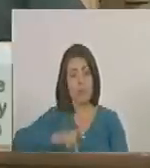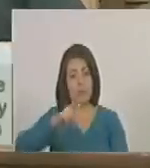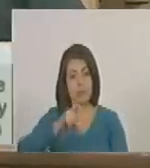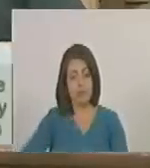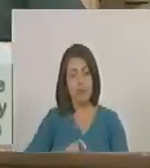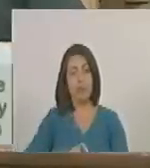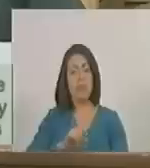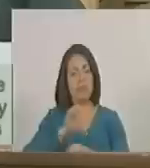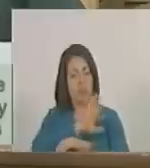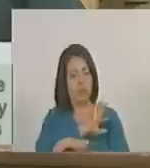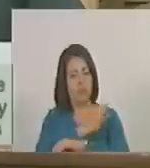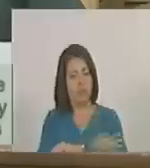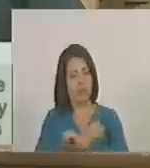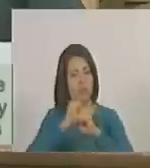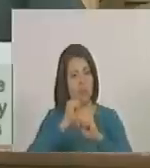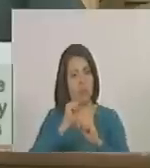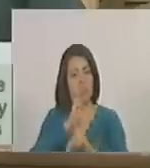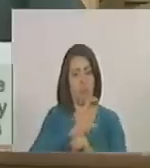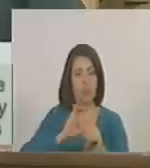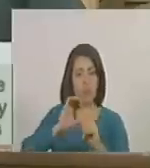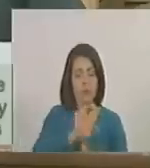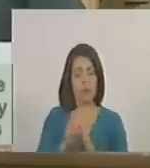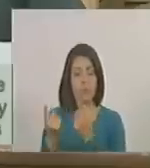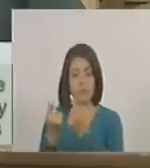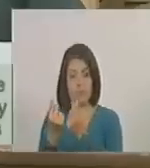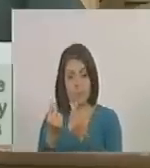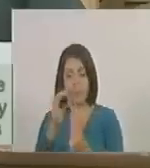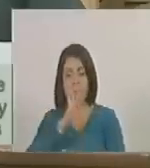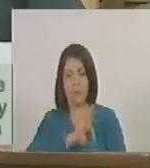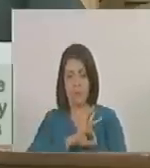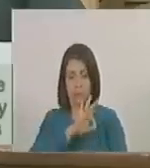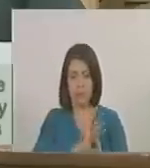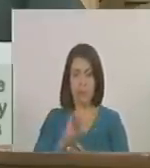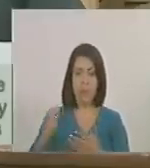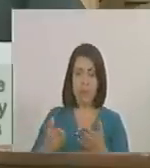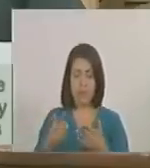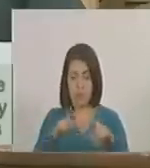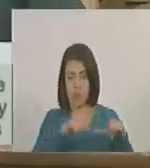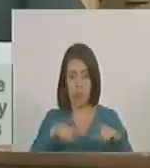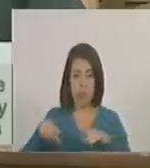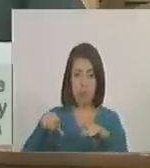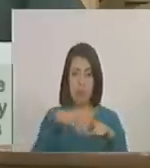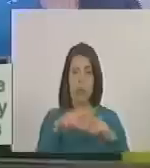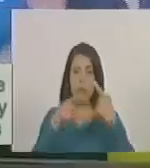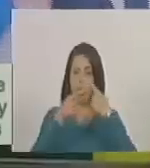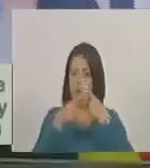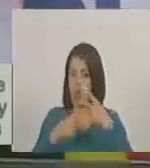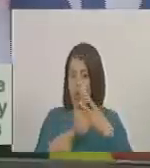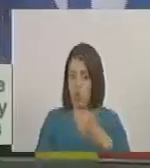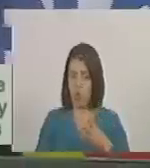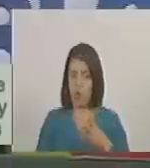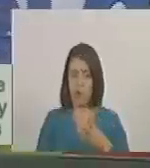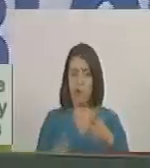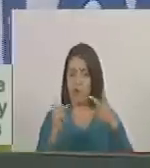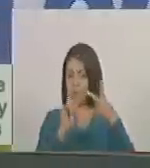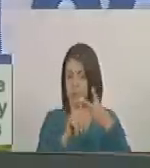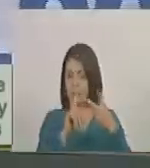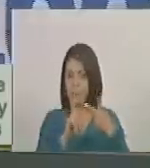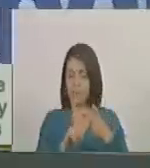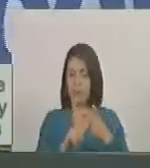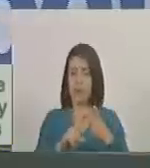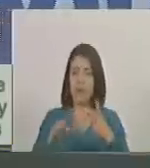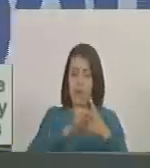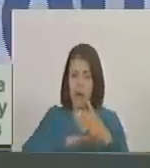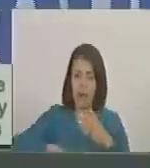necesidades y potencialidades culturales, económicas, sociales, territoriales y de otra índole. 2.